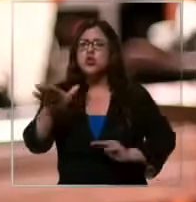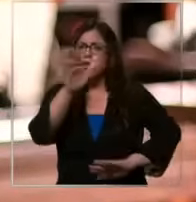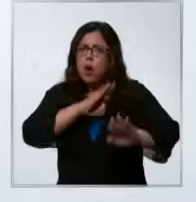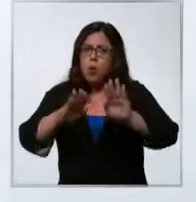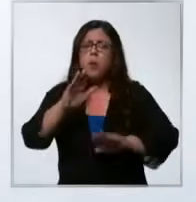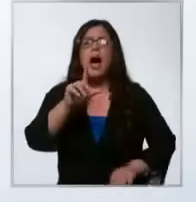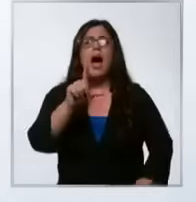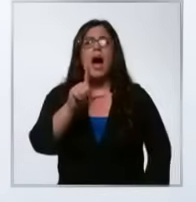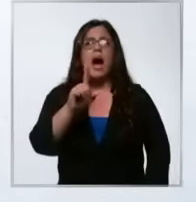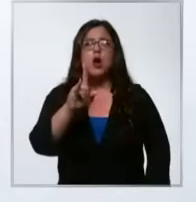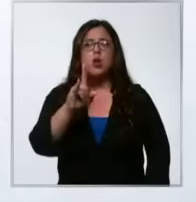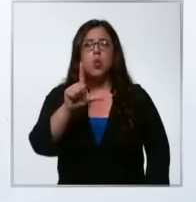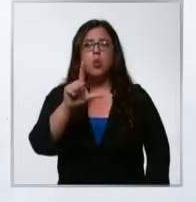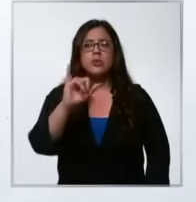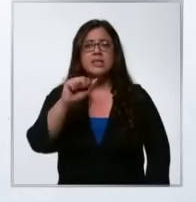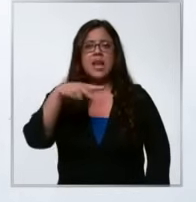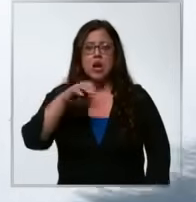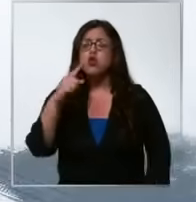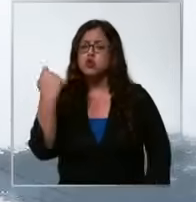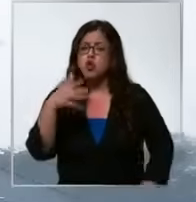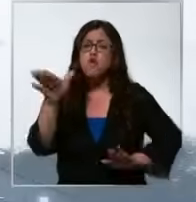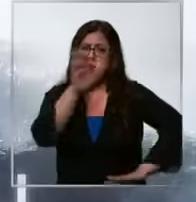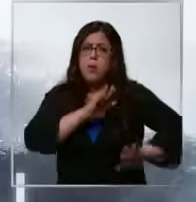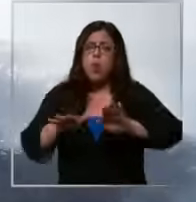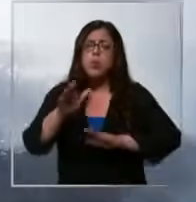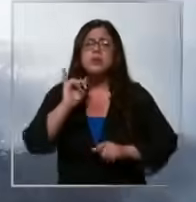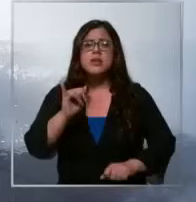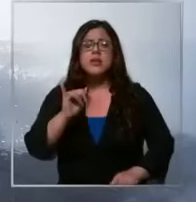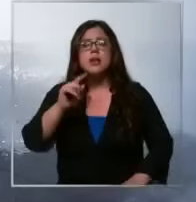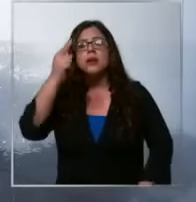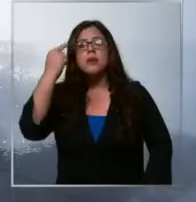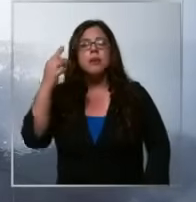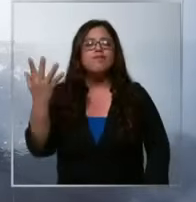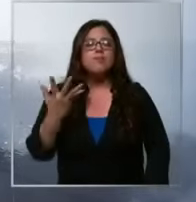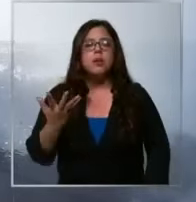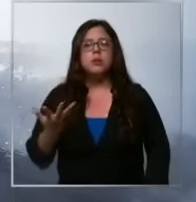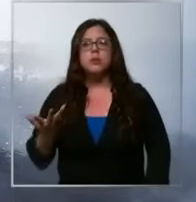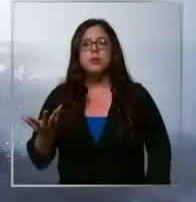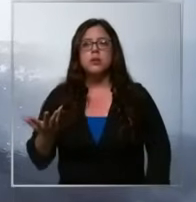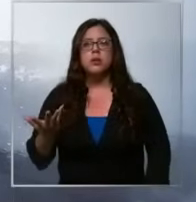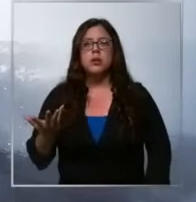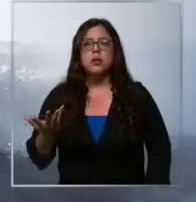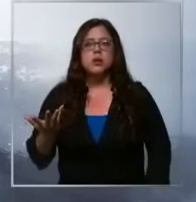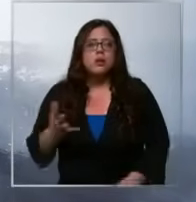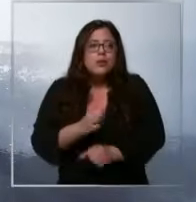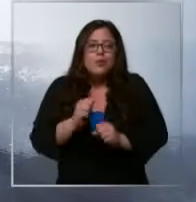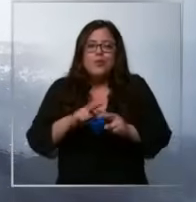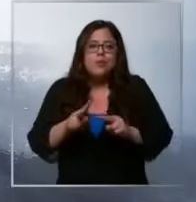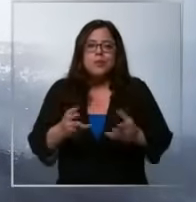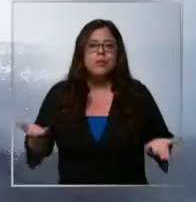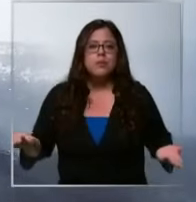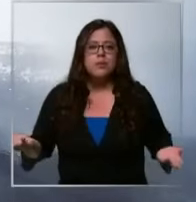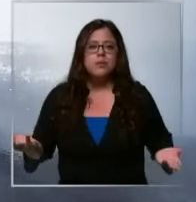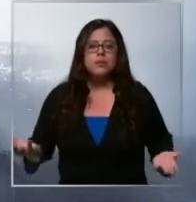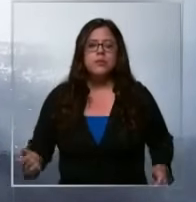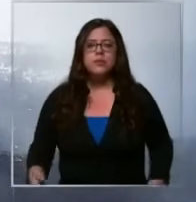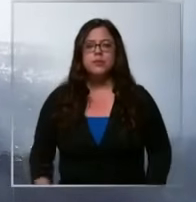Luciano. Nosotros vamos a proteger a Luciano. Y en el fondo es como, es que no pudimos hacerlo.